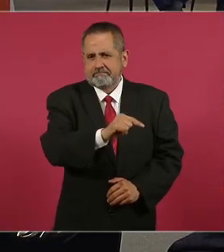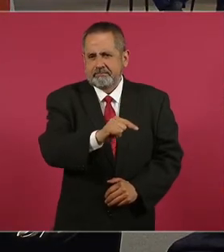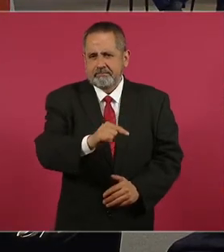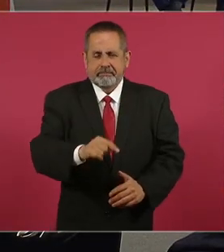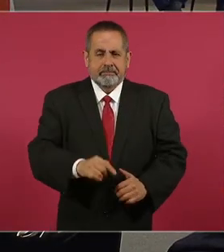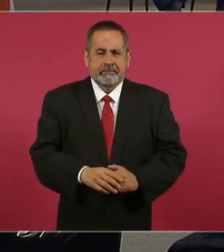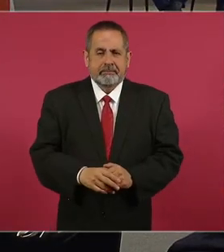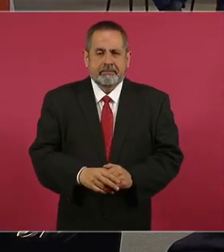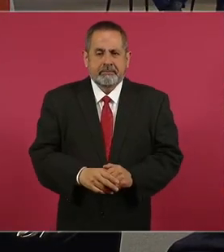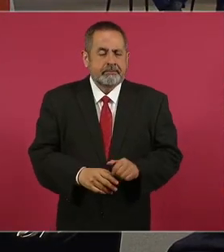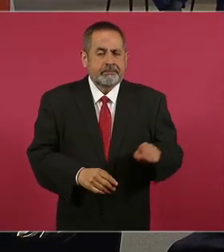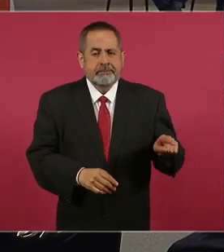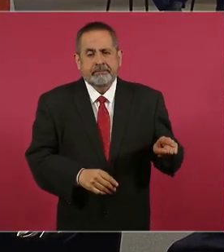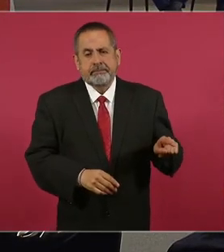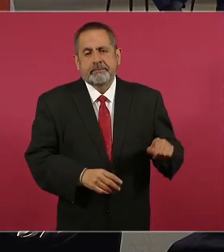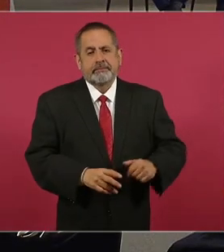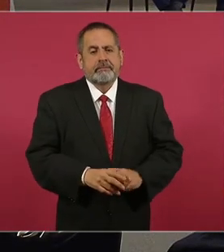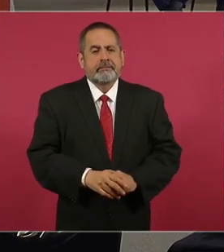en donde